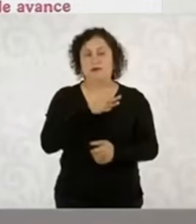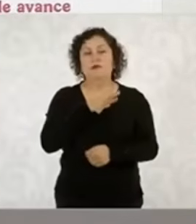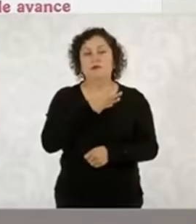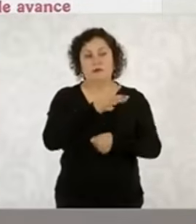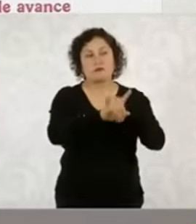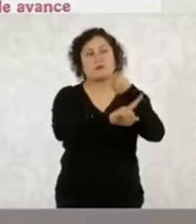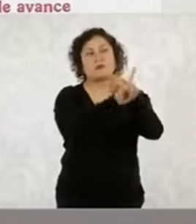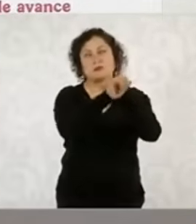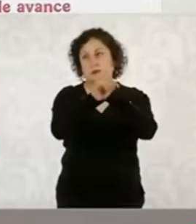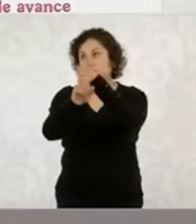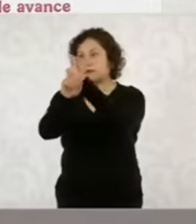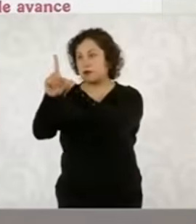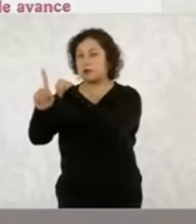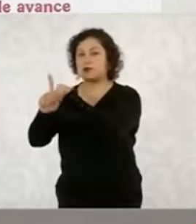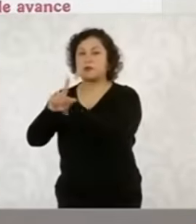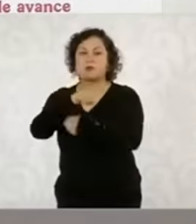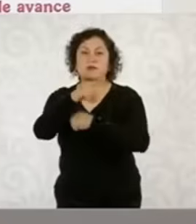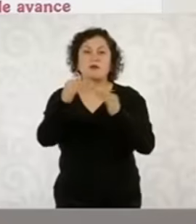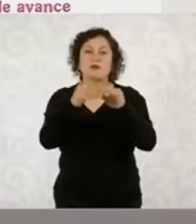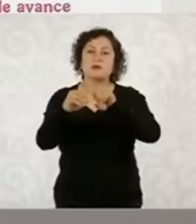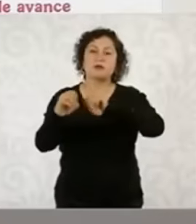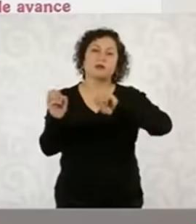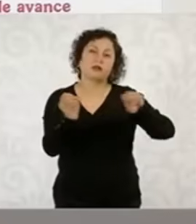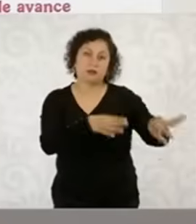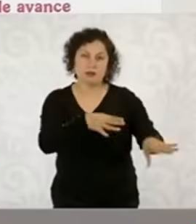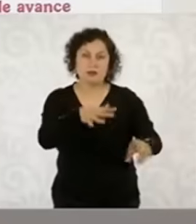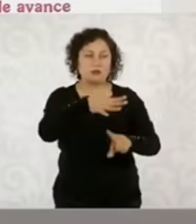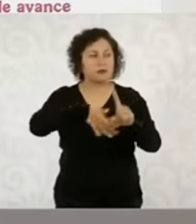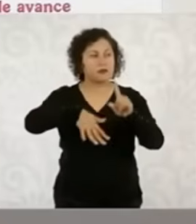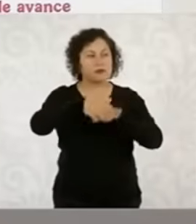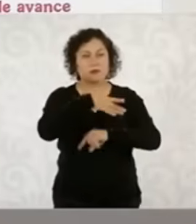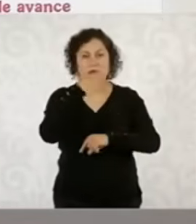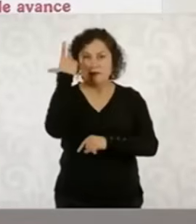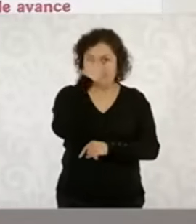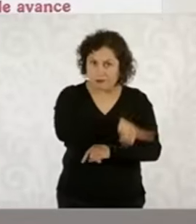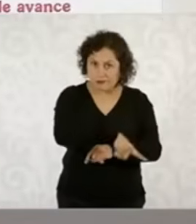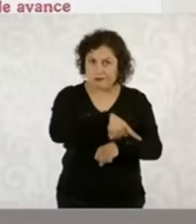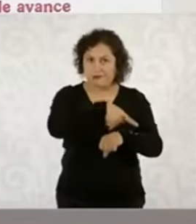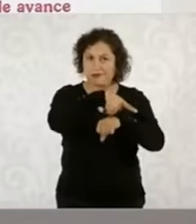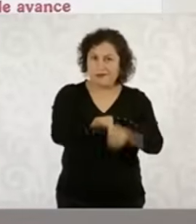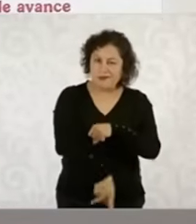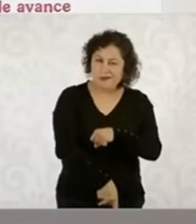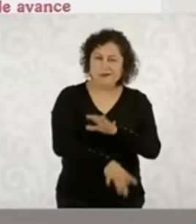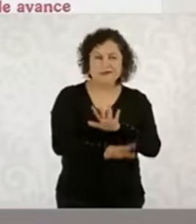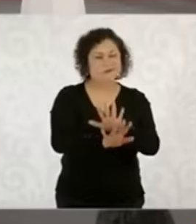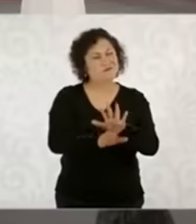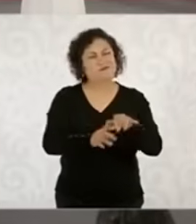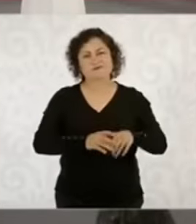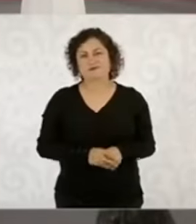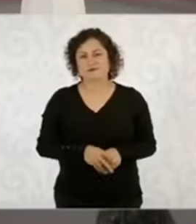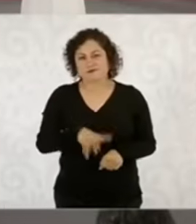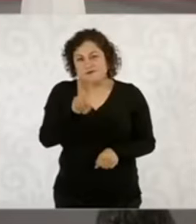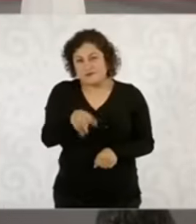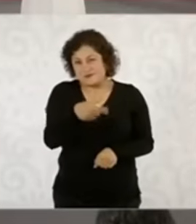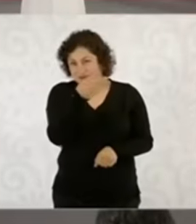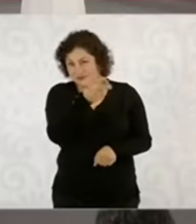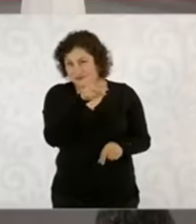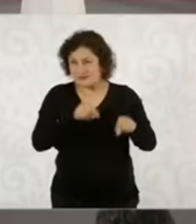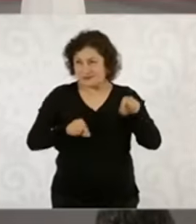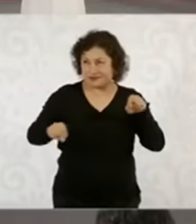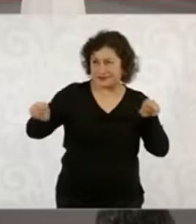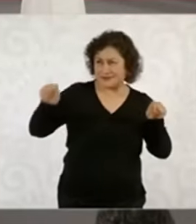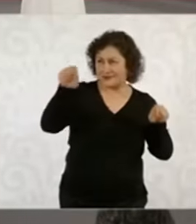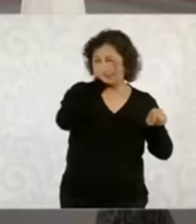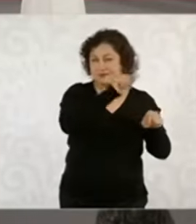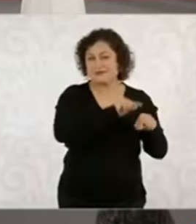Se les llamaba abandonadas, vandalizadas. Lo cierto es que no sabíamos